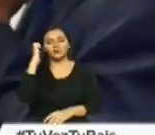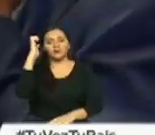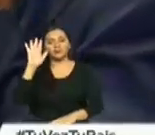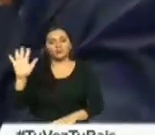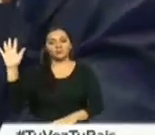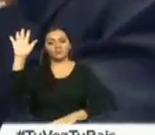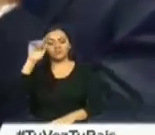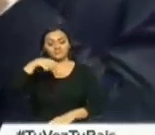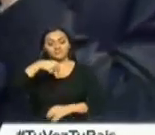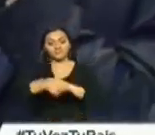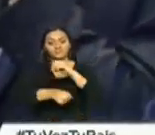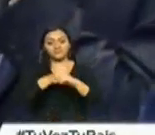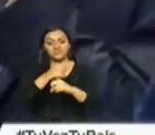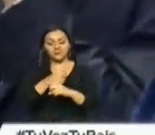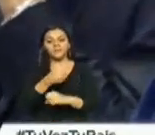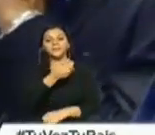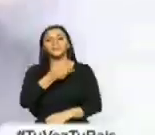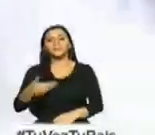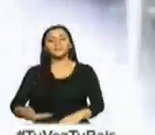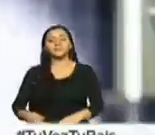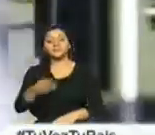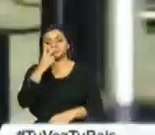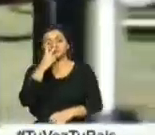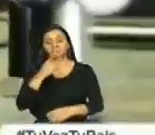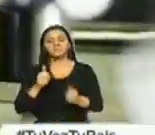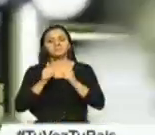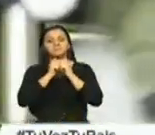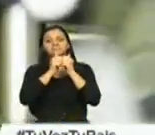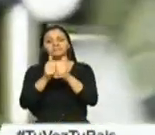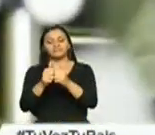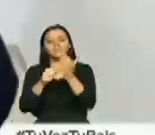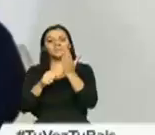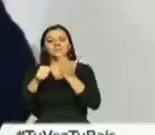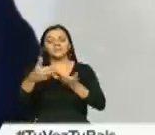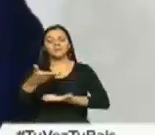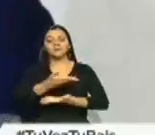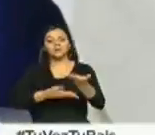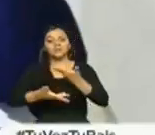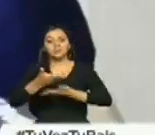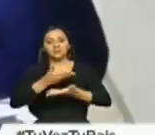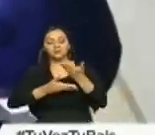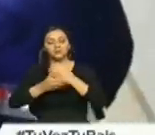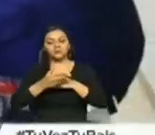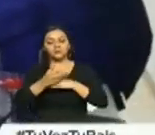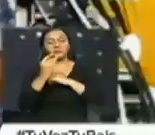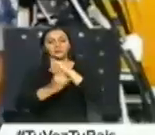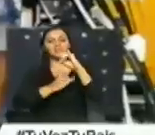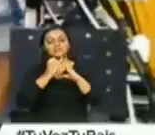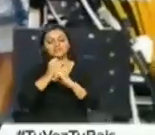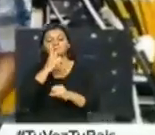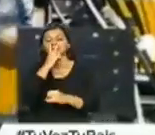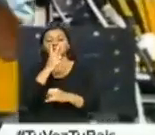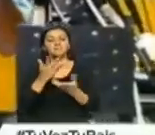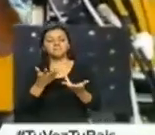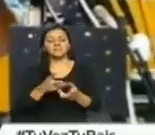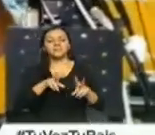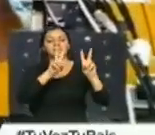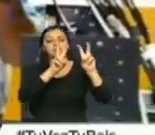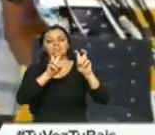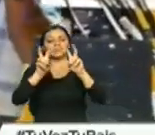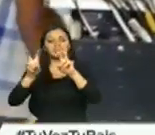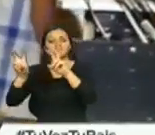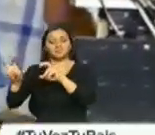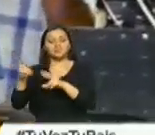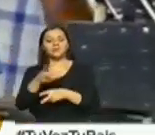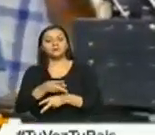año. El segundo mandatario, en compañía del ministro de Comercio Exterior, Juan Carlos Casinelli, recorrieron las áreas del Consejo